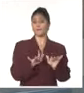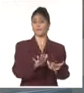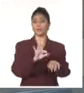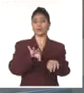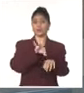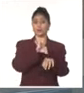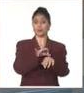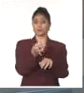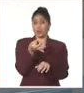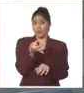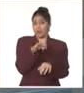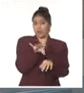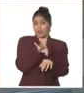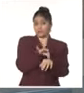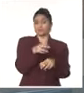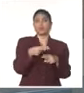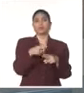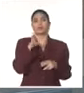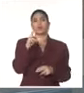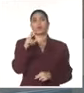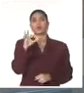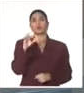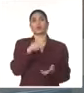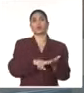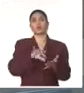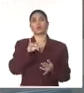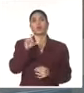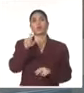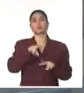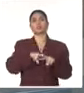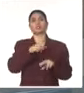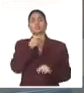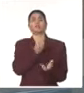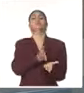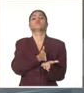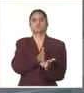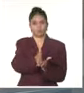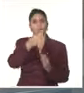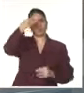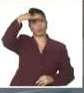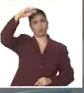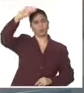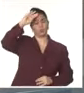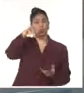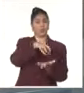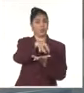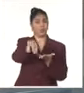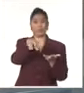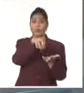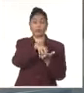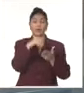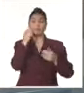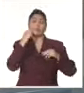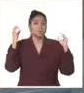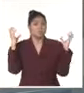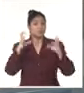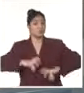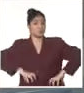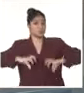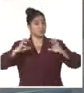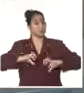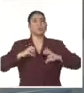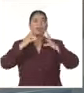puede incrementar. Pero en estos lugares que han arrasado las lluvias y demás, lo más importante son estas cosas, te